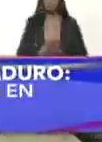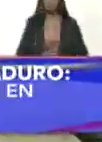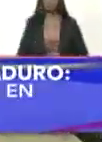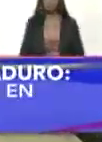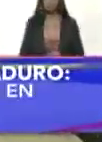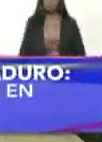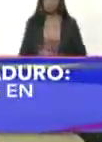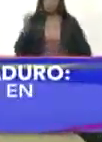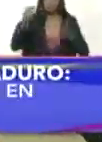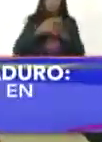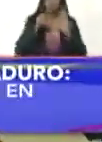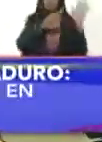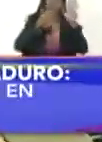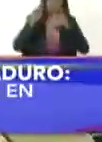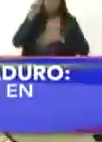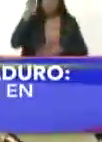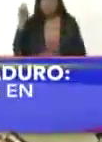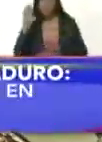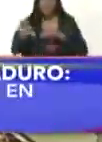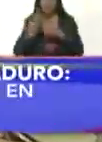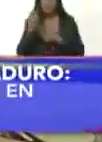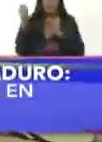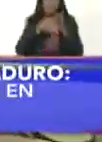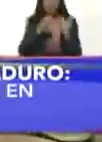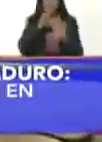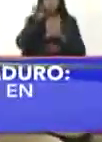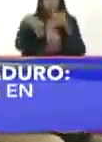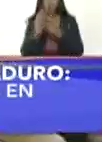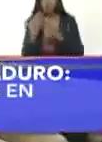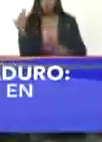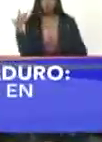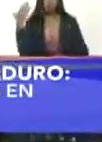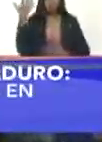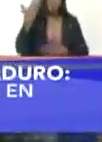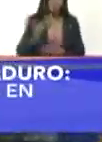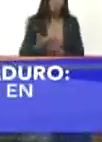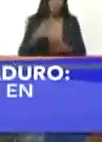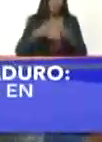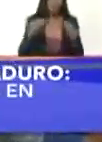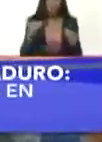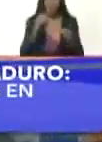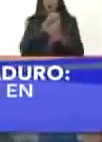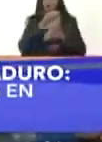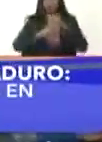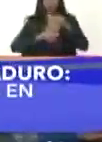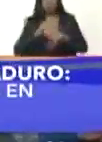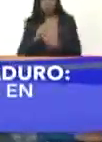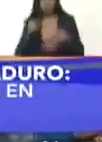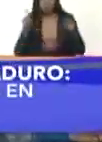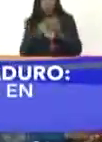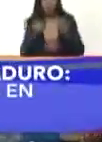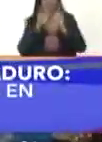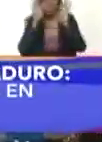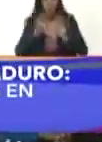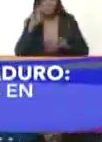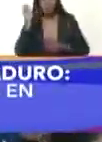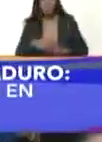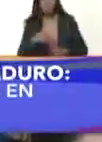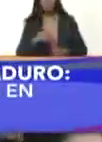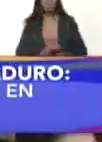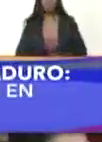Que en 1810, 1811 y a lo largo de esas décadas